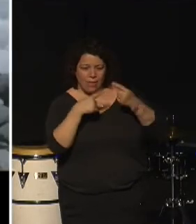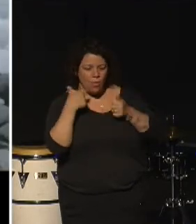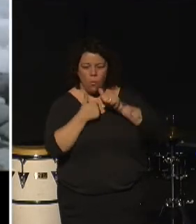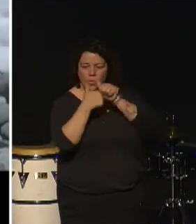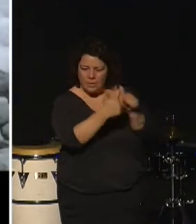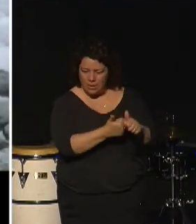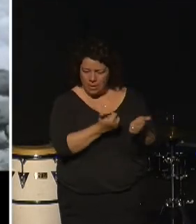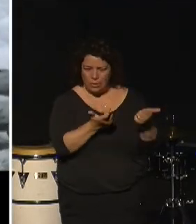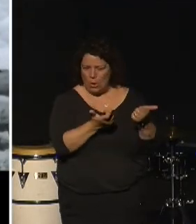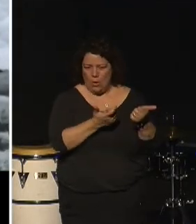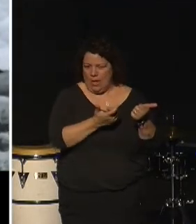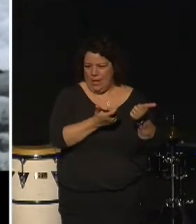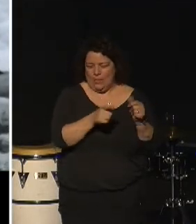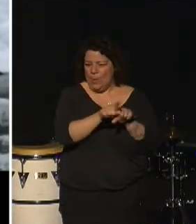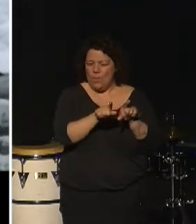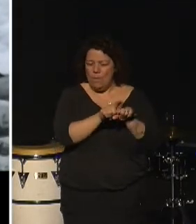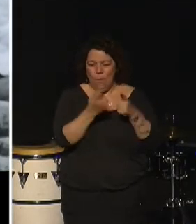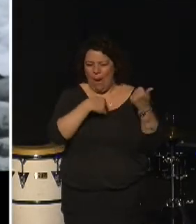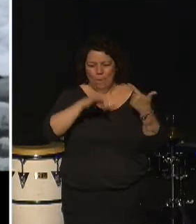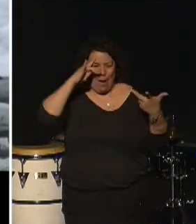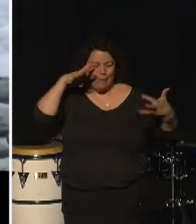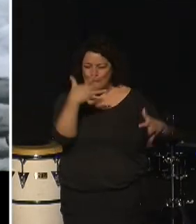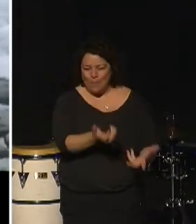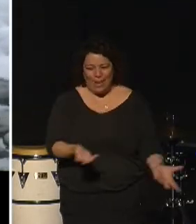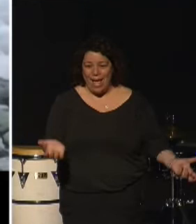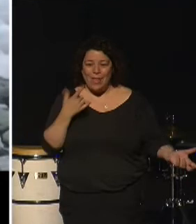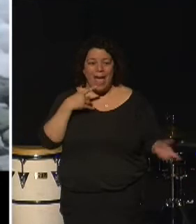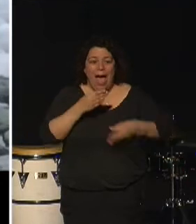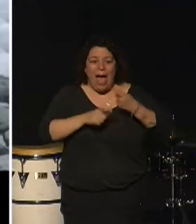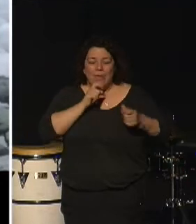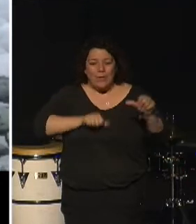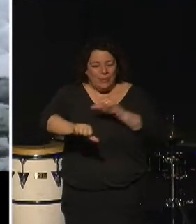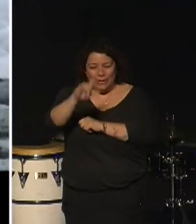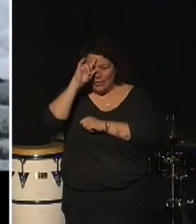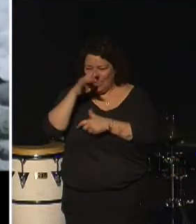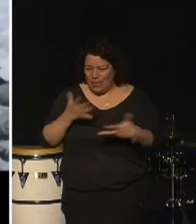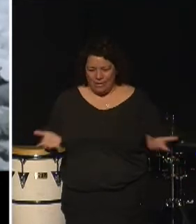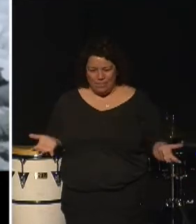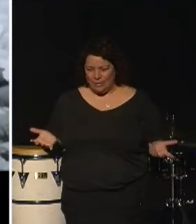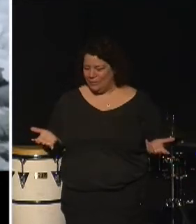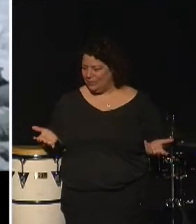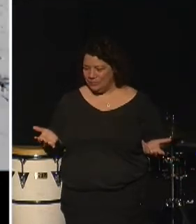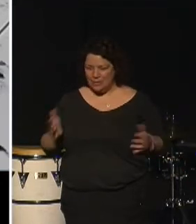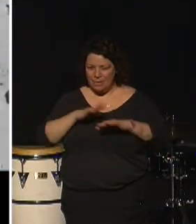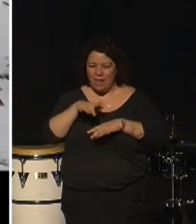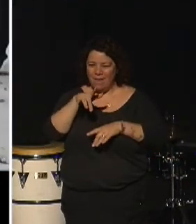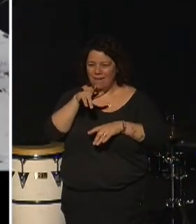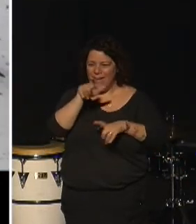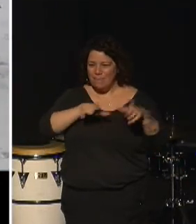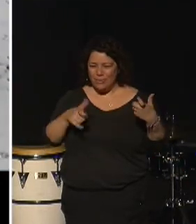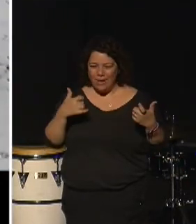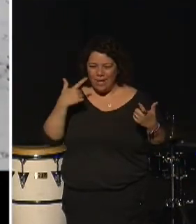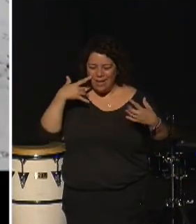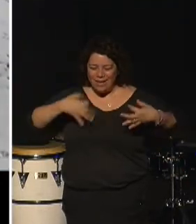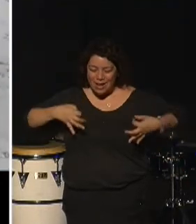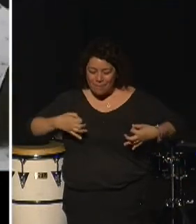seguimiento. Era una auténtica locura. No lo sé cómo vamos a hacer para conseguir que la gente vea